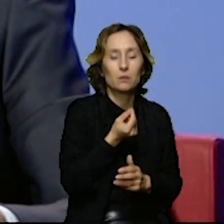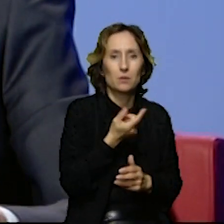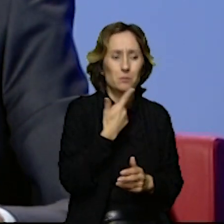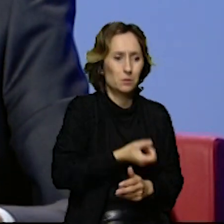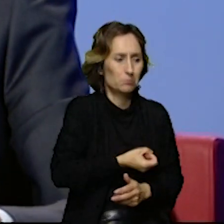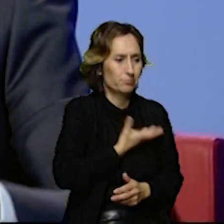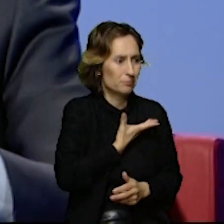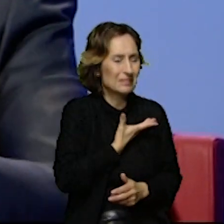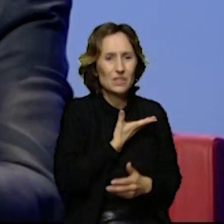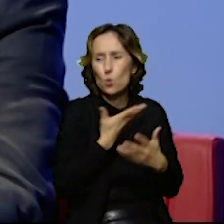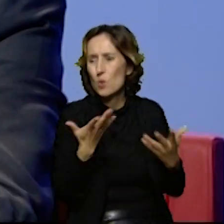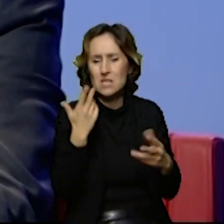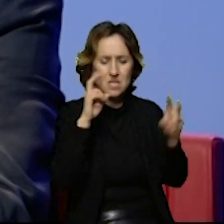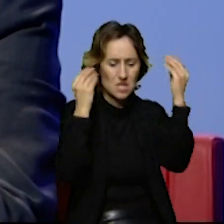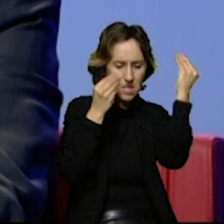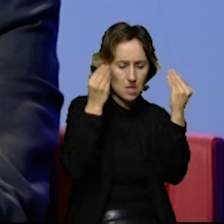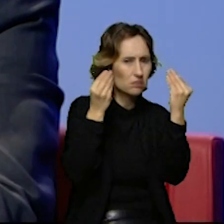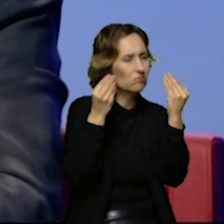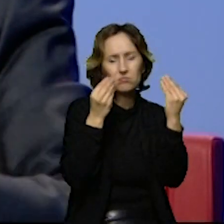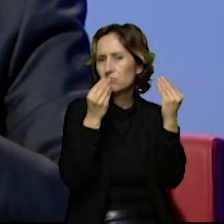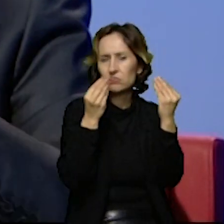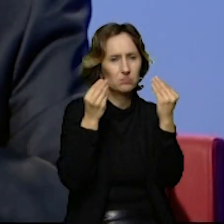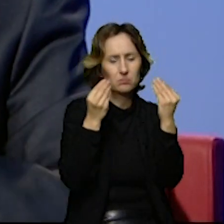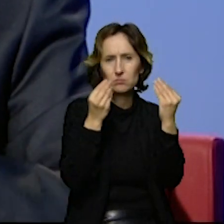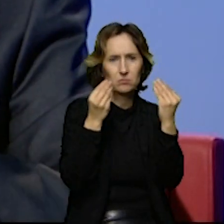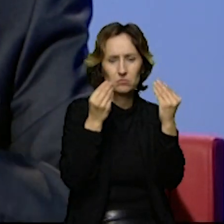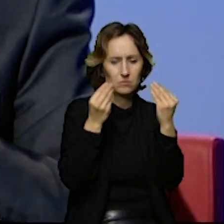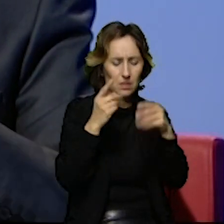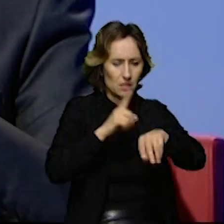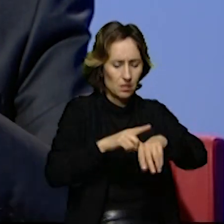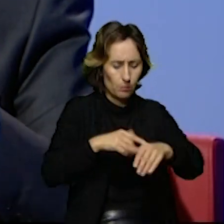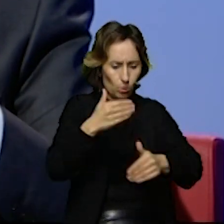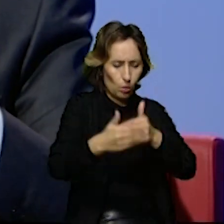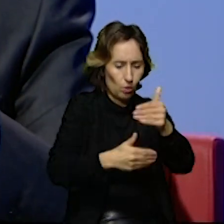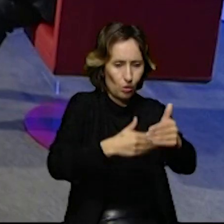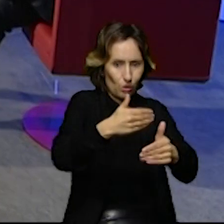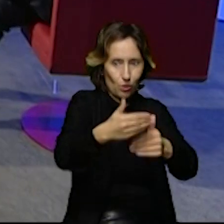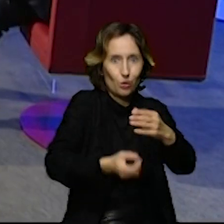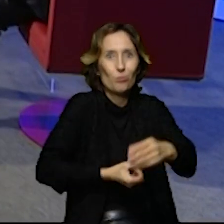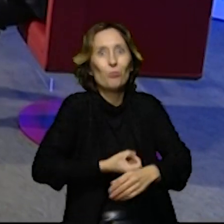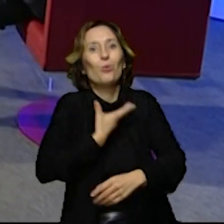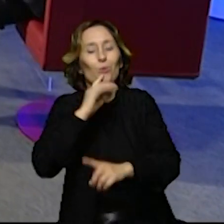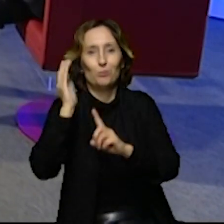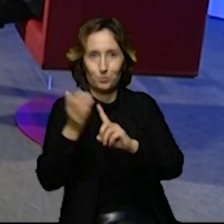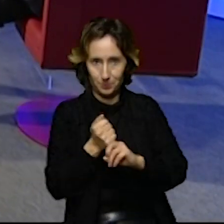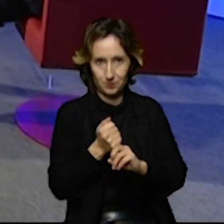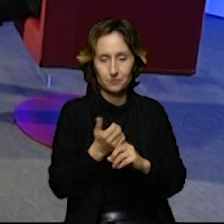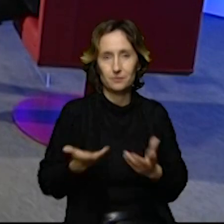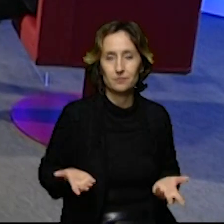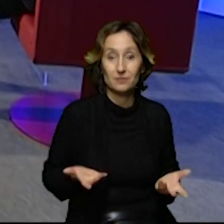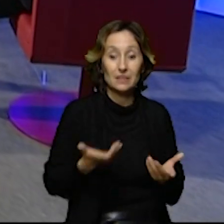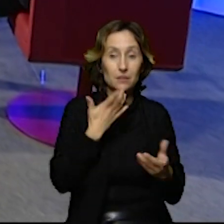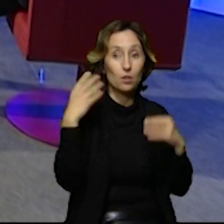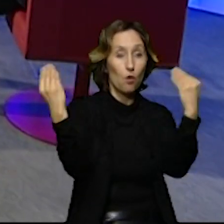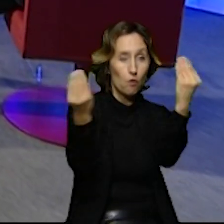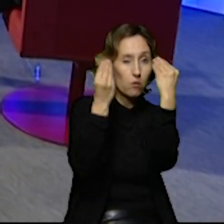vocación decidida y la fui descubriendo a lo largo del tiempo. Si vas trabajando y formándote